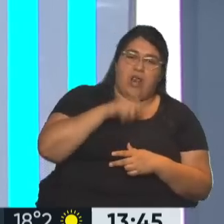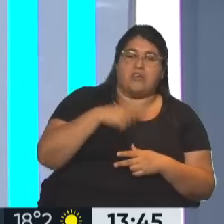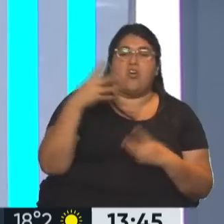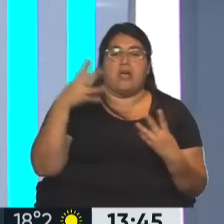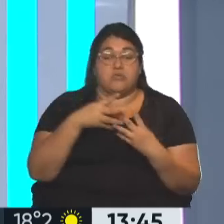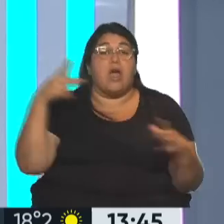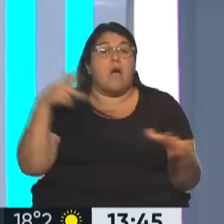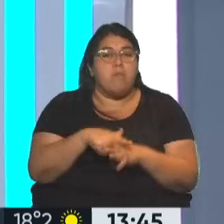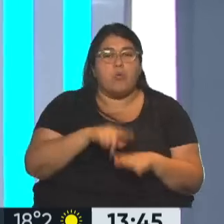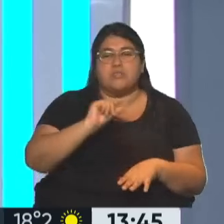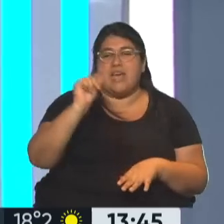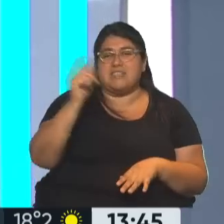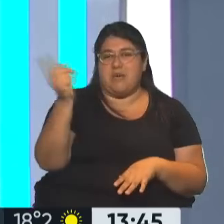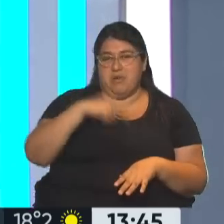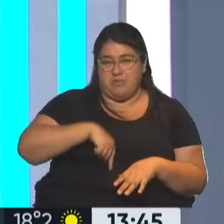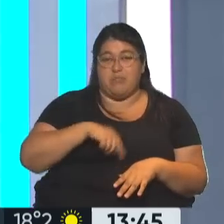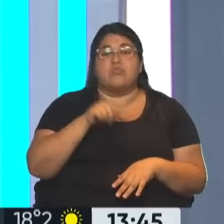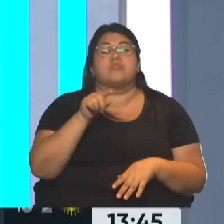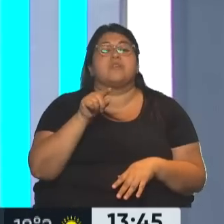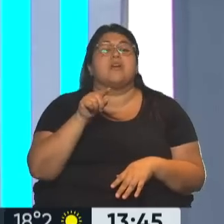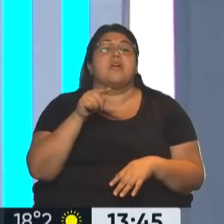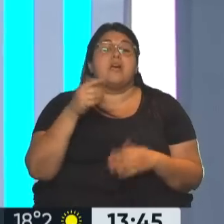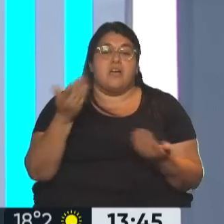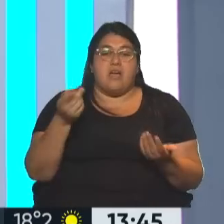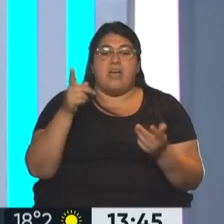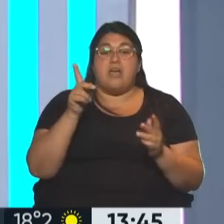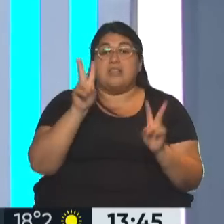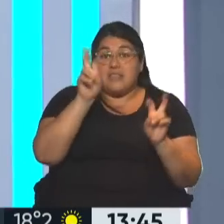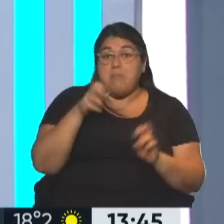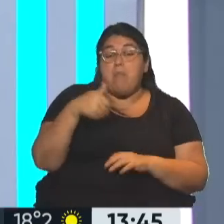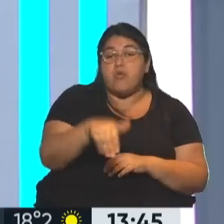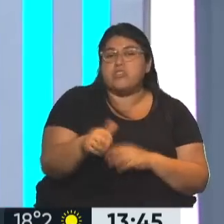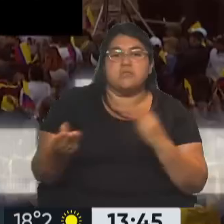Ucrania. Nueva pausa en Televisión Pública Noticias Internacional. Cuando volvamos a este tema.